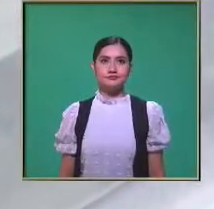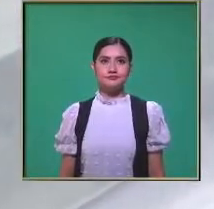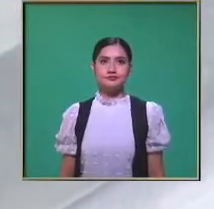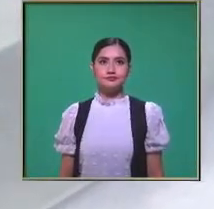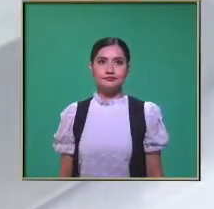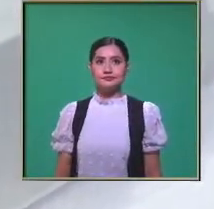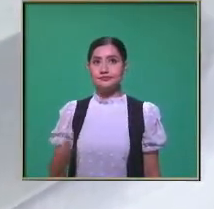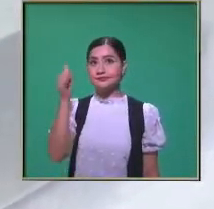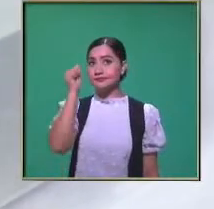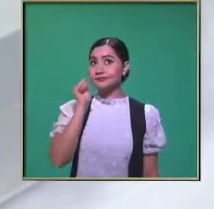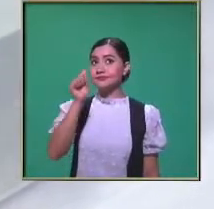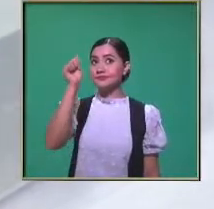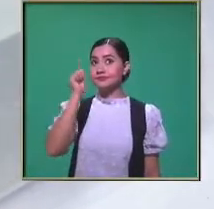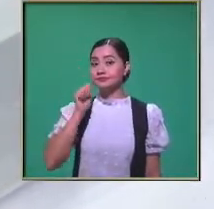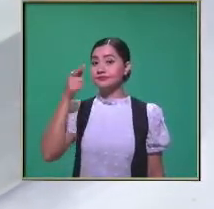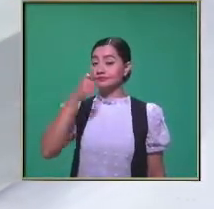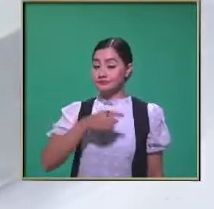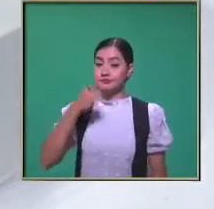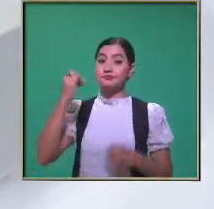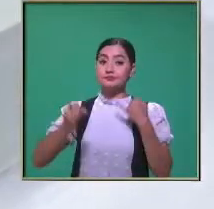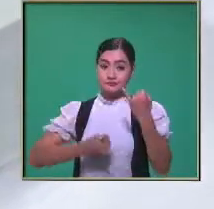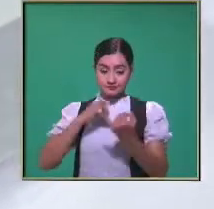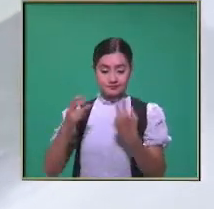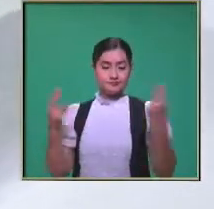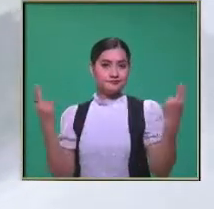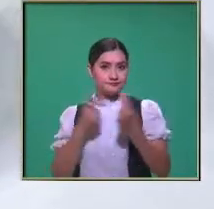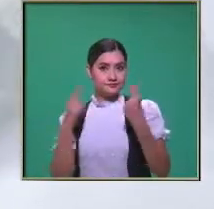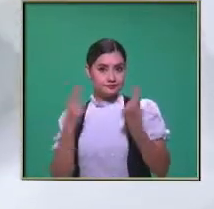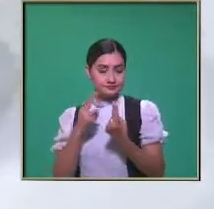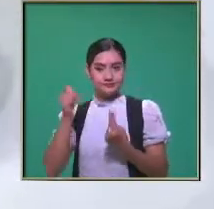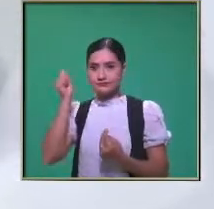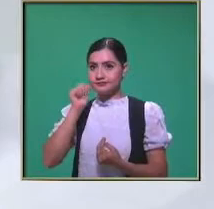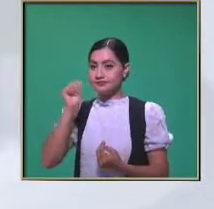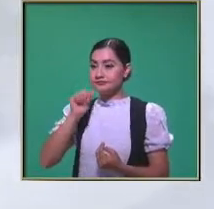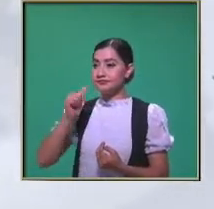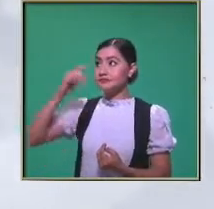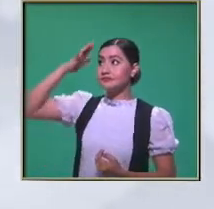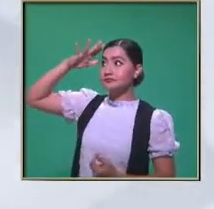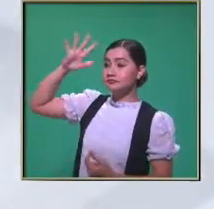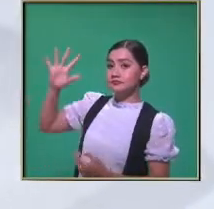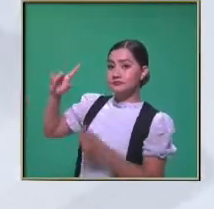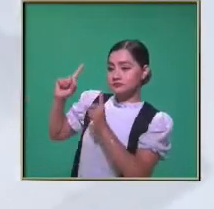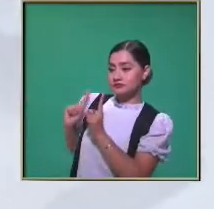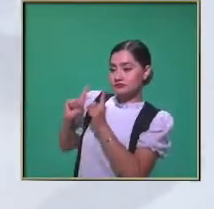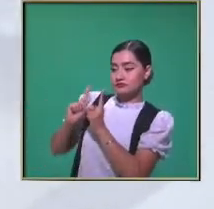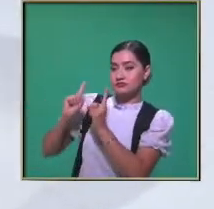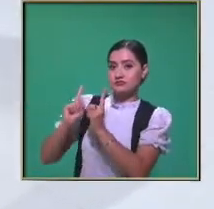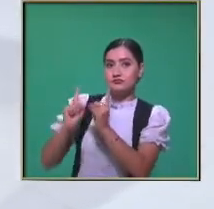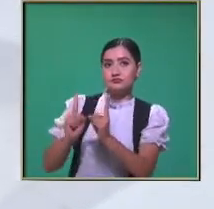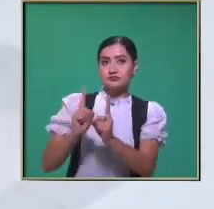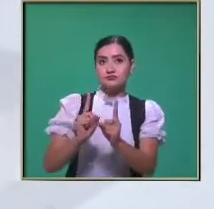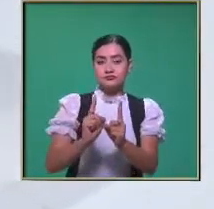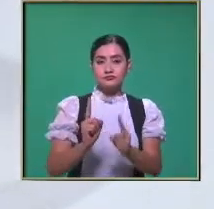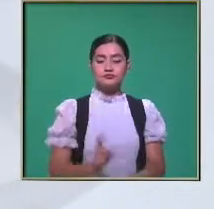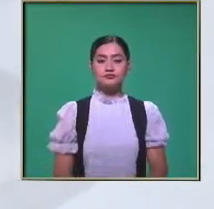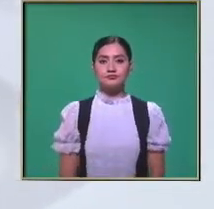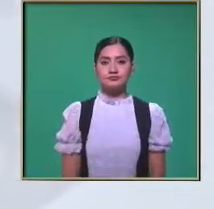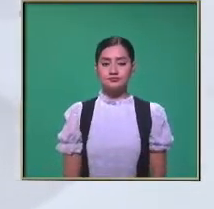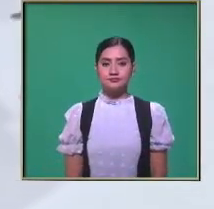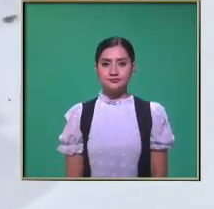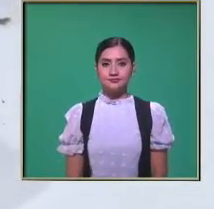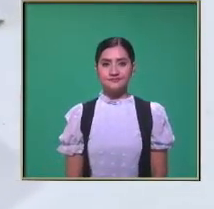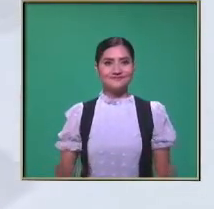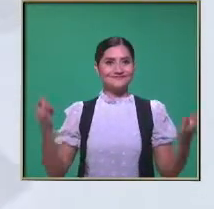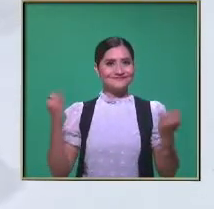por eso siempre todos estos juegos deben de ser pues en compañía, ¿verdad? Vamos a disfrutar de estos momentos juntos y también nosotros junto